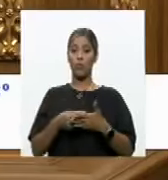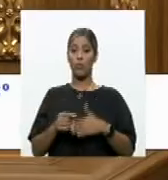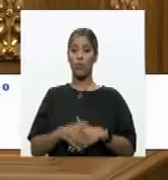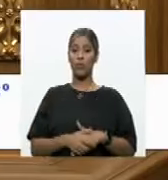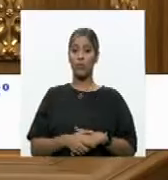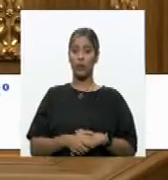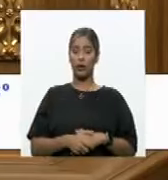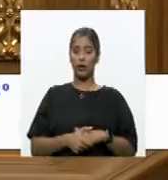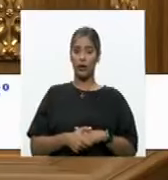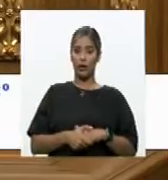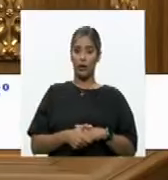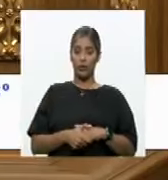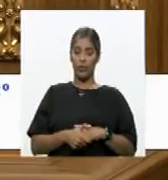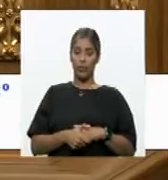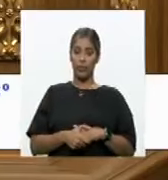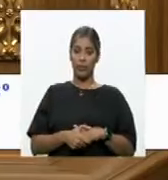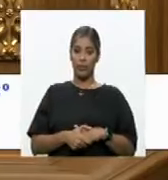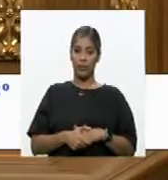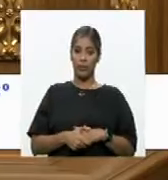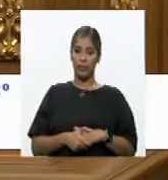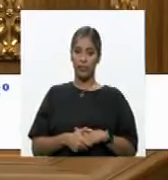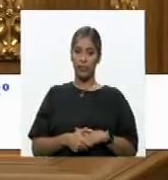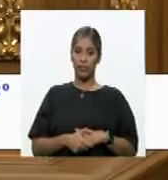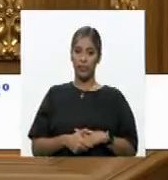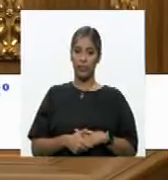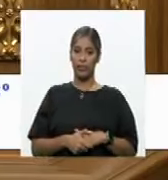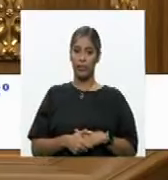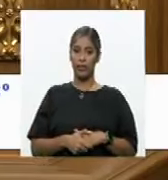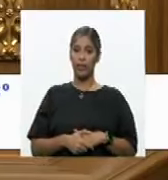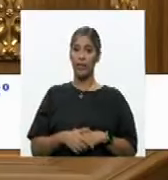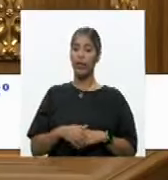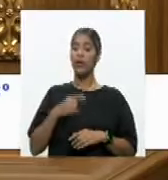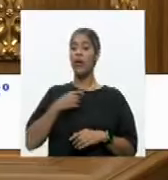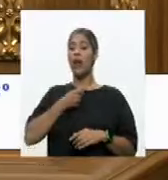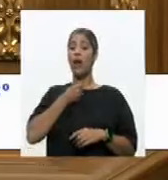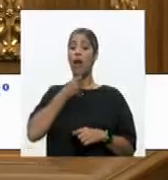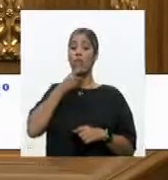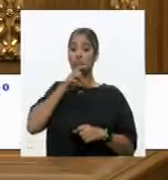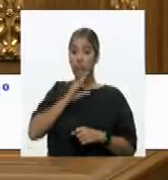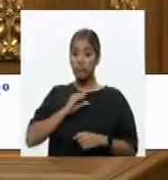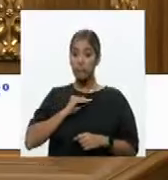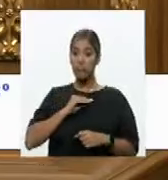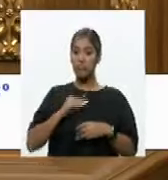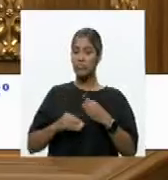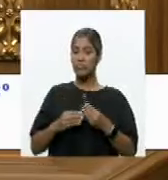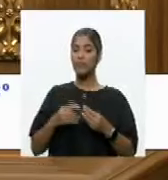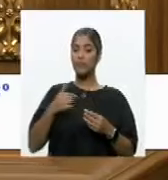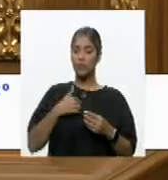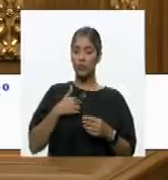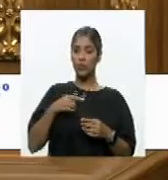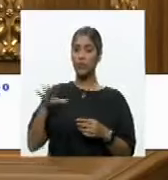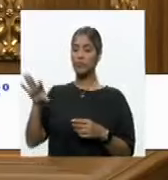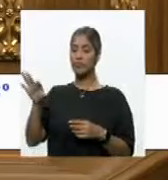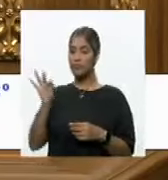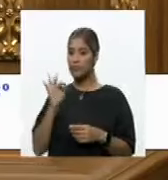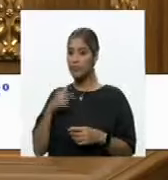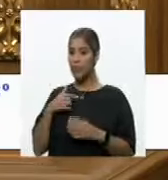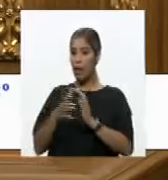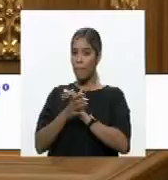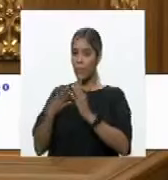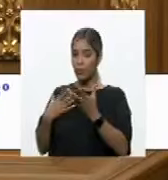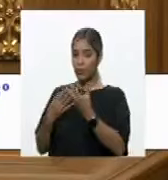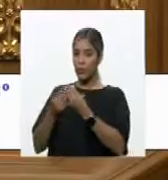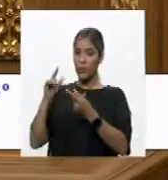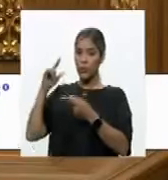Orlando Fernández Medina. El programa se llamaba Si se calla el cantor. Bueno, entonces yo conseguí que un amigo me llevara en